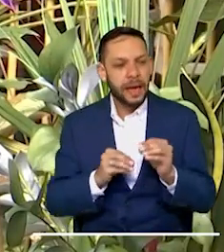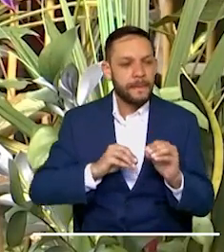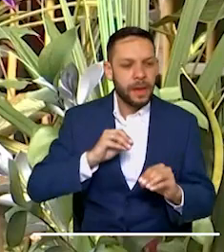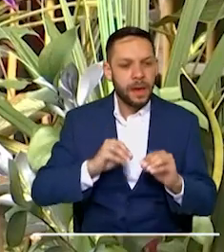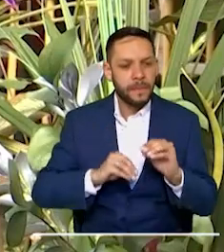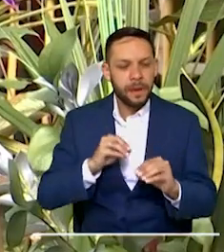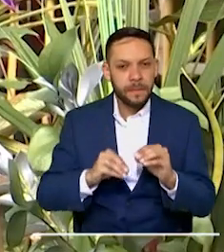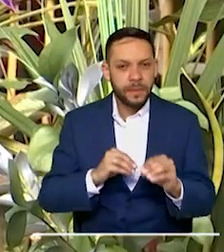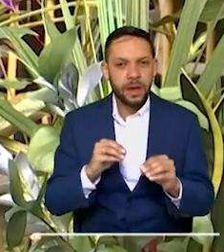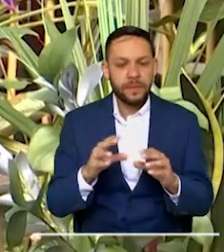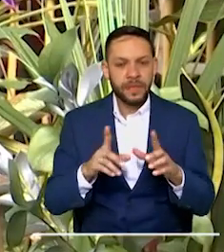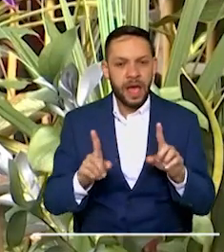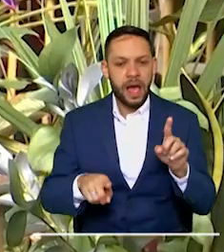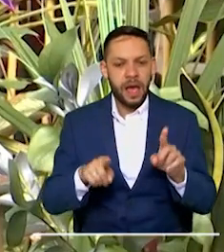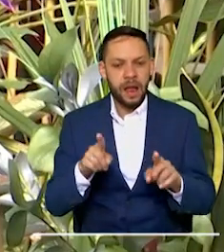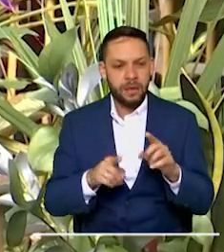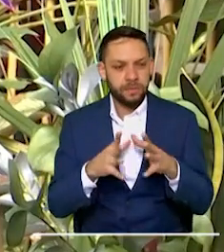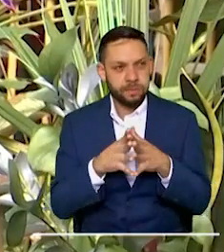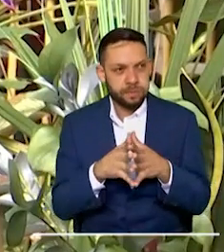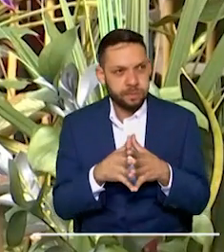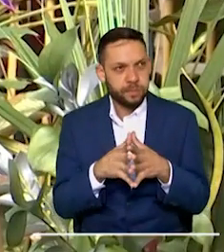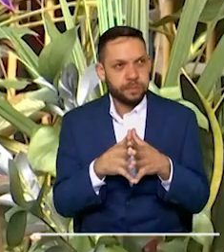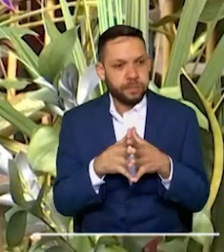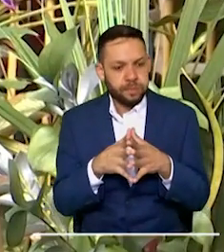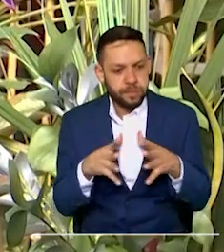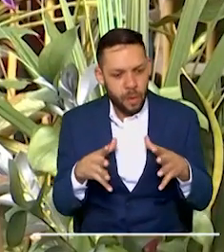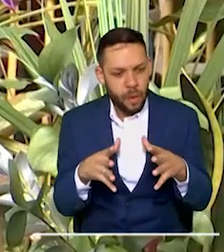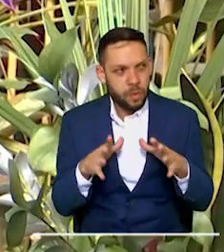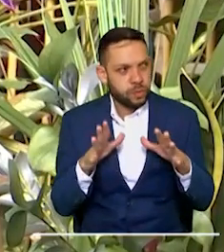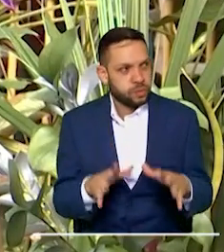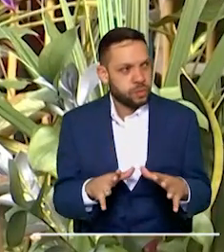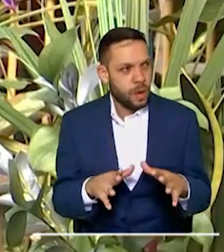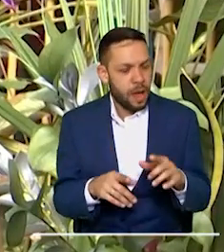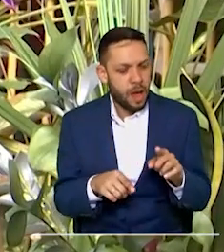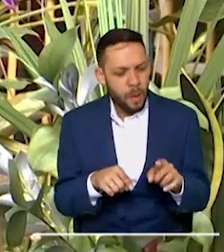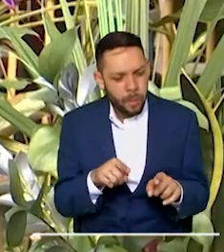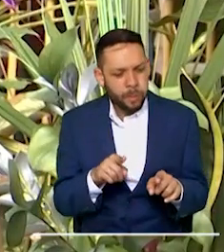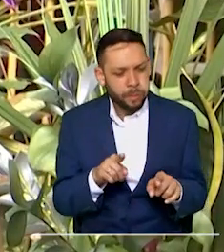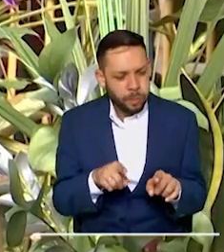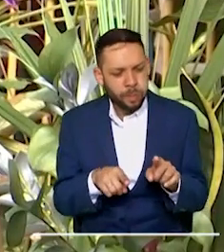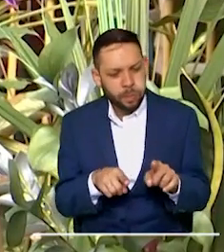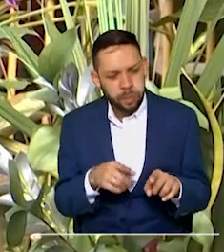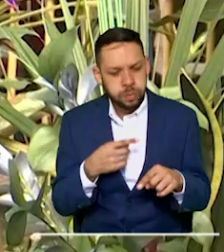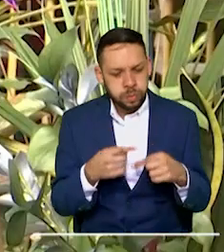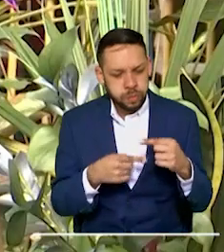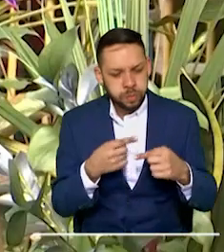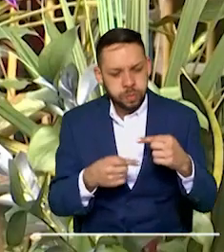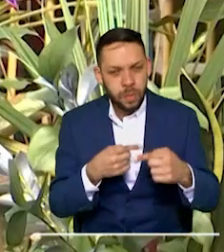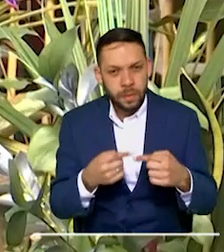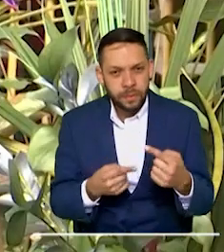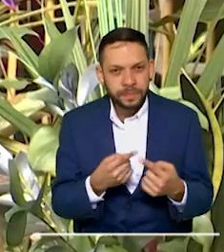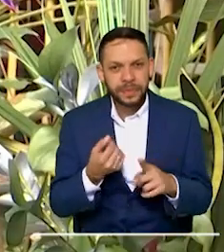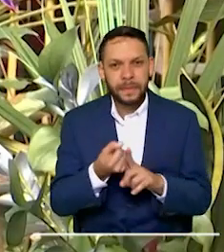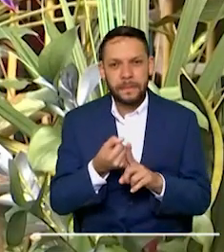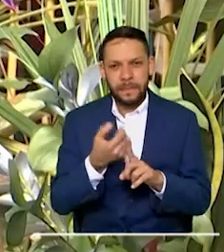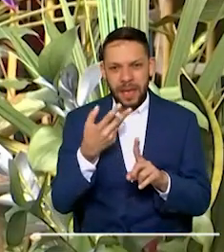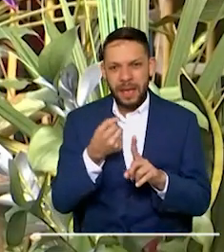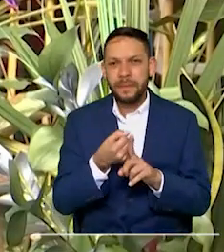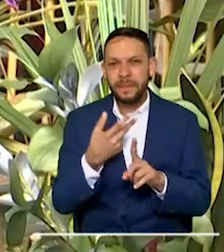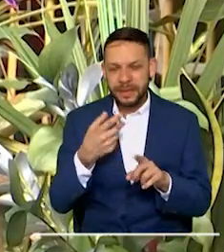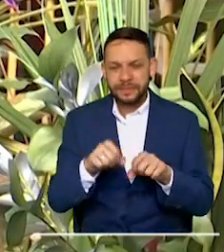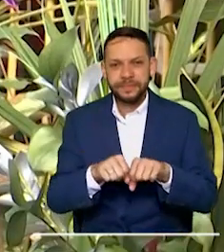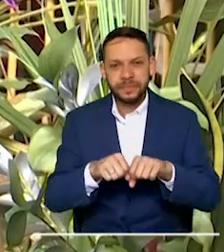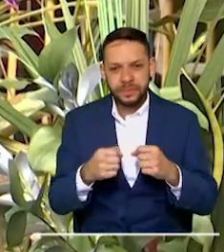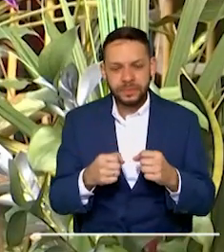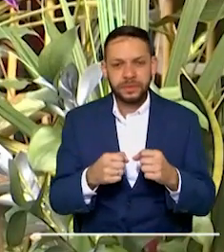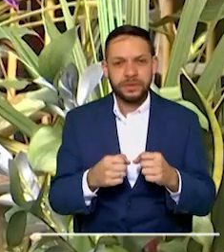bocio, la infiltración nodular, donde se van haciendo unos nódulos que van alterando la función de